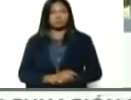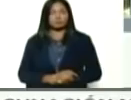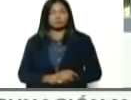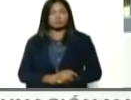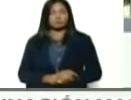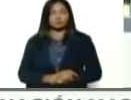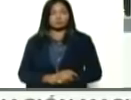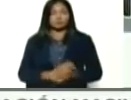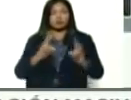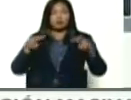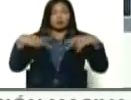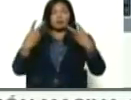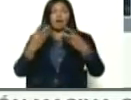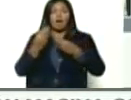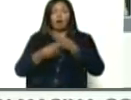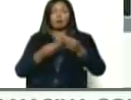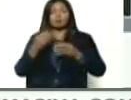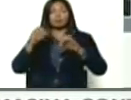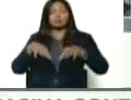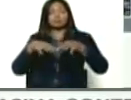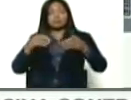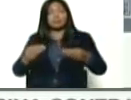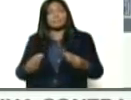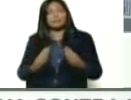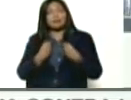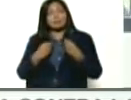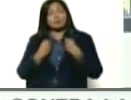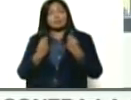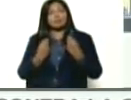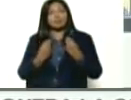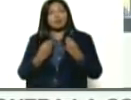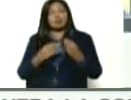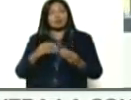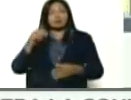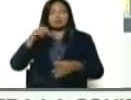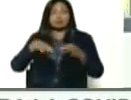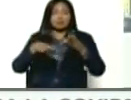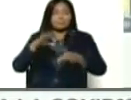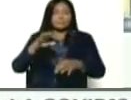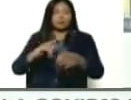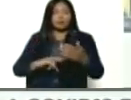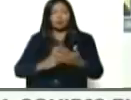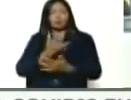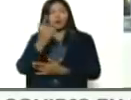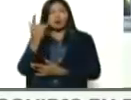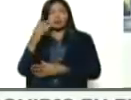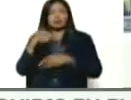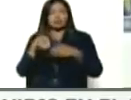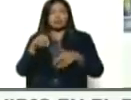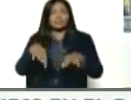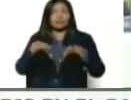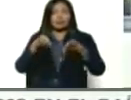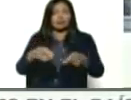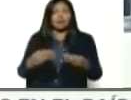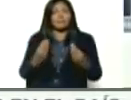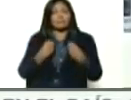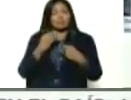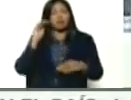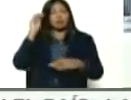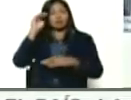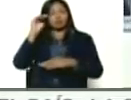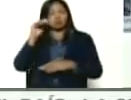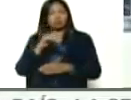crea vida siembra vida siembra un árbol y sembrar a vida sembrar a futuro